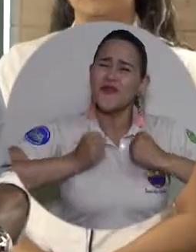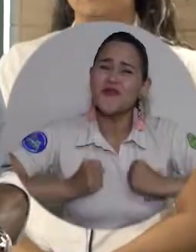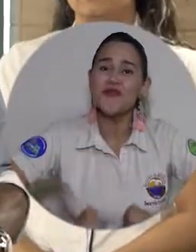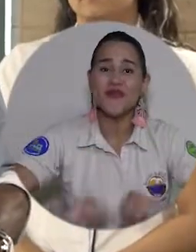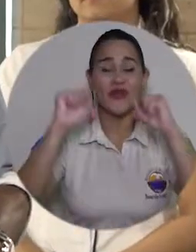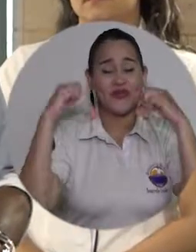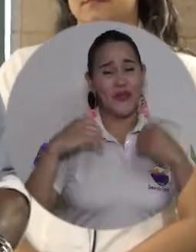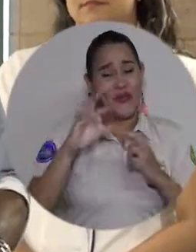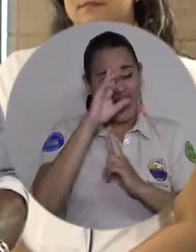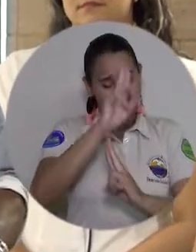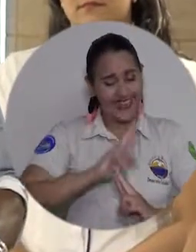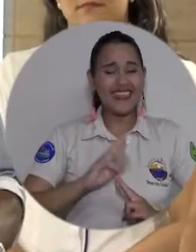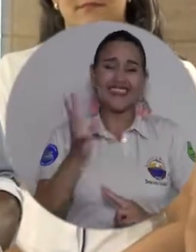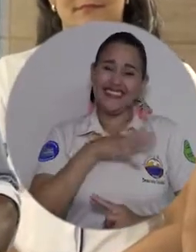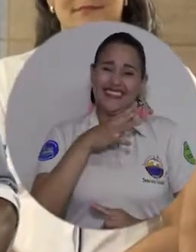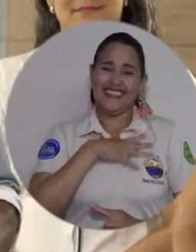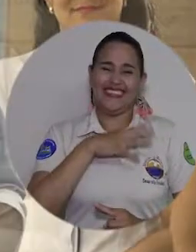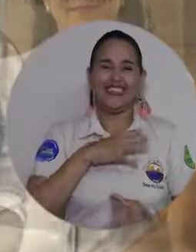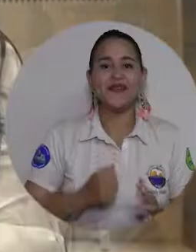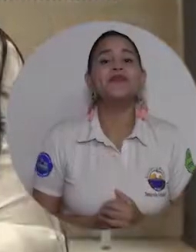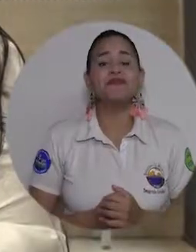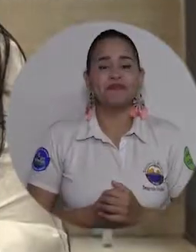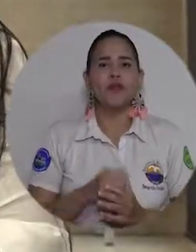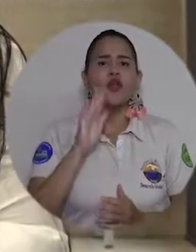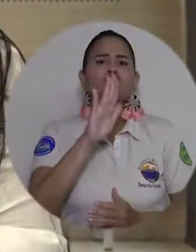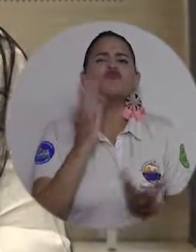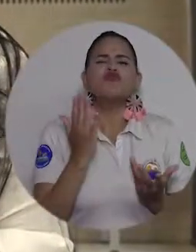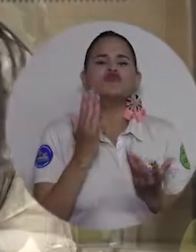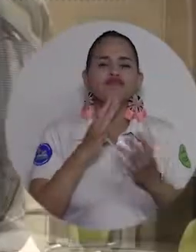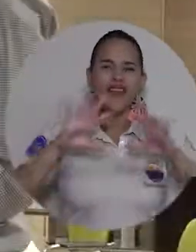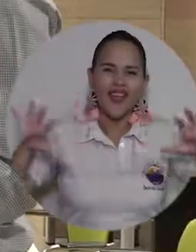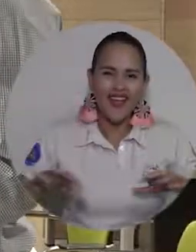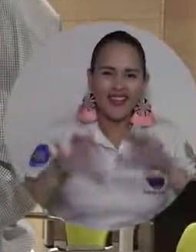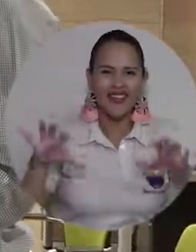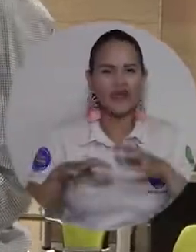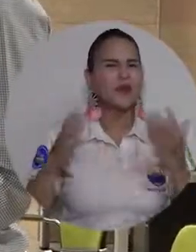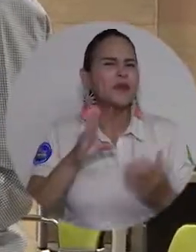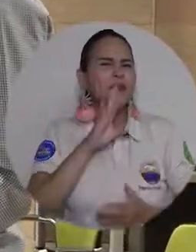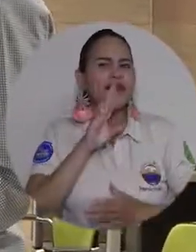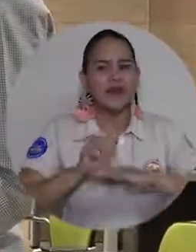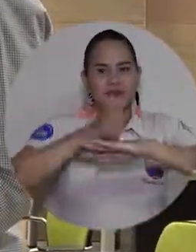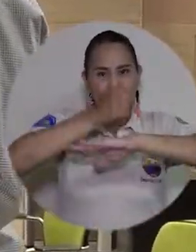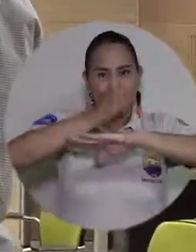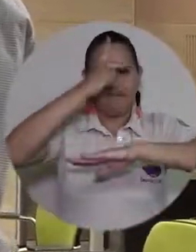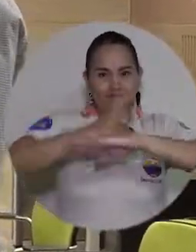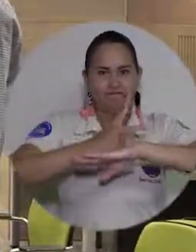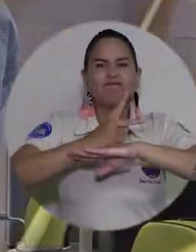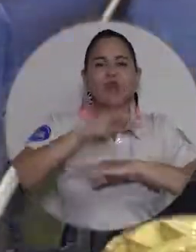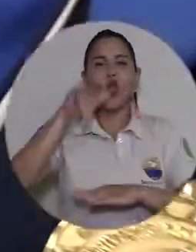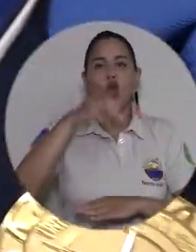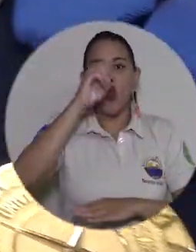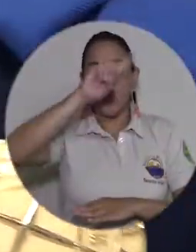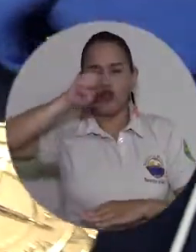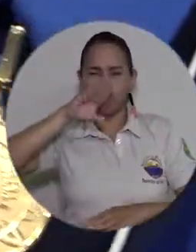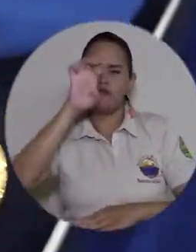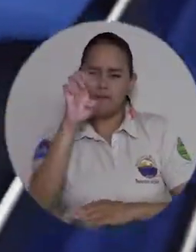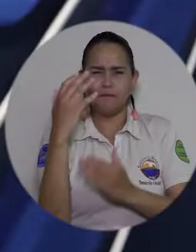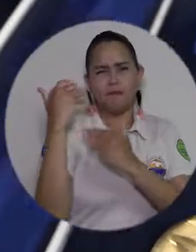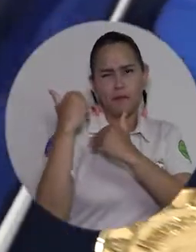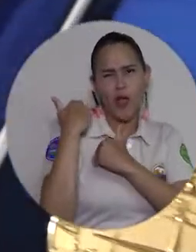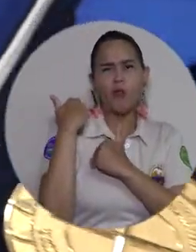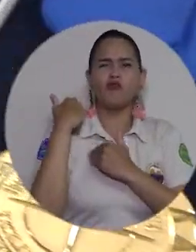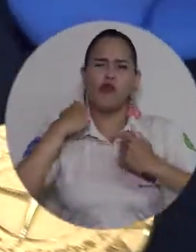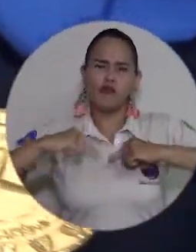reconocimientos y es bastante gratificante. El evento presidido por el Dr. José Vázquez Polo, vicerrector académico de la institución, fue un